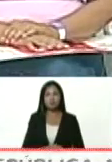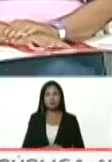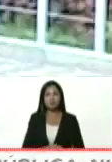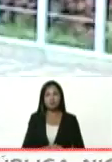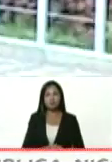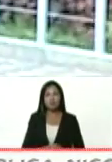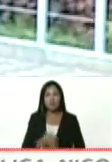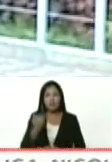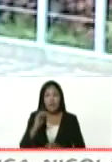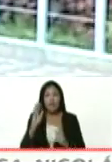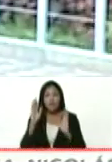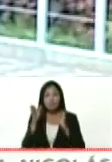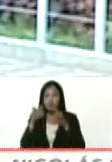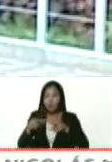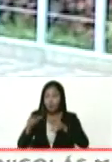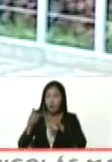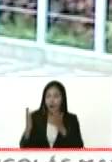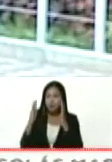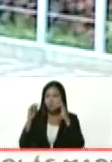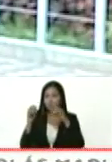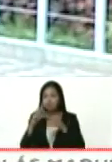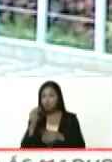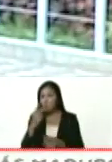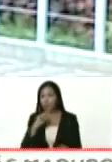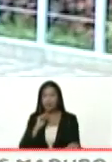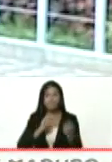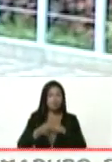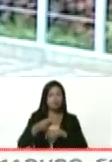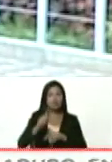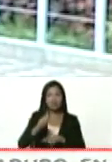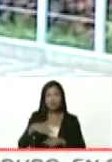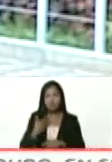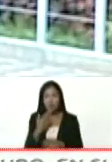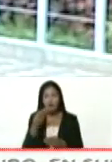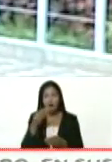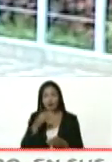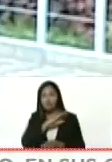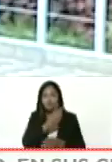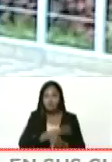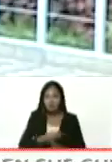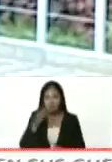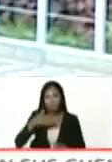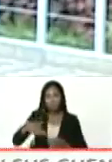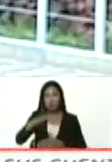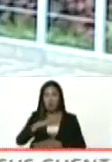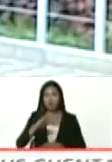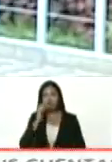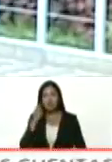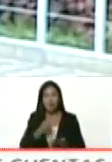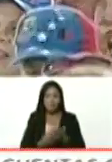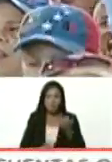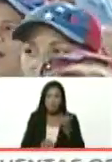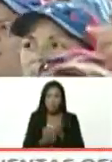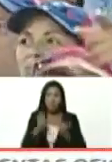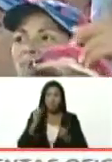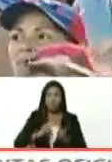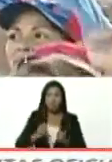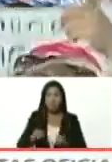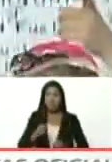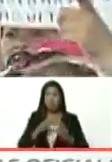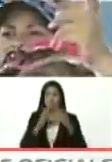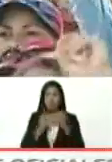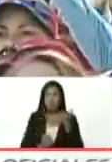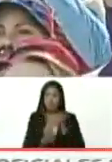El que tiene tienda, que la atienda, sino que la venda. El que tenga poder popular, que lo financie, que lo apoye, que lo